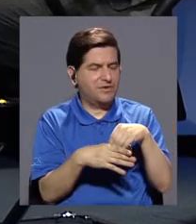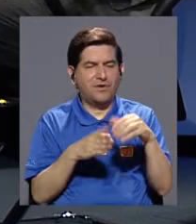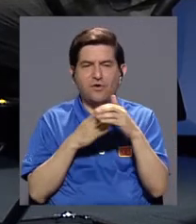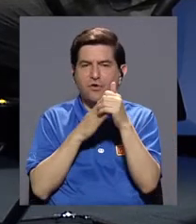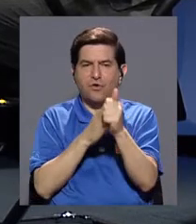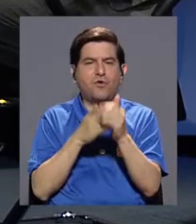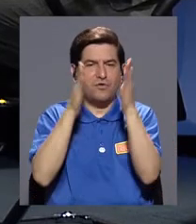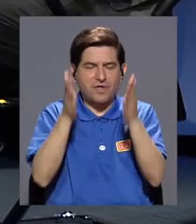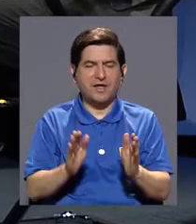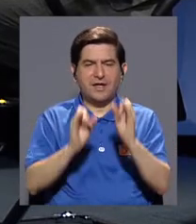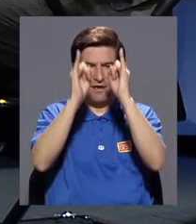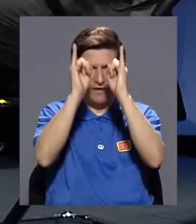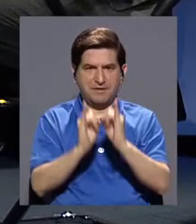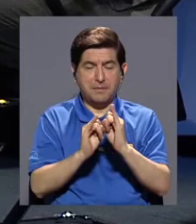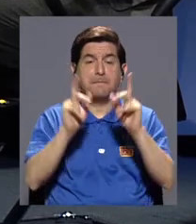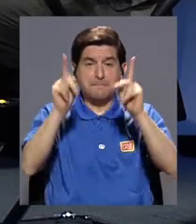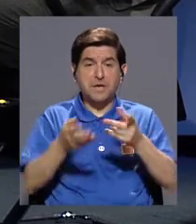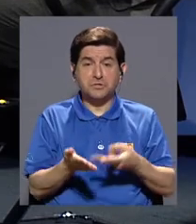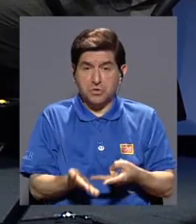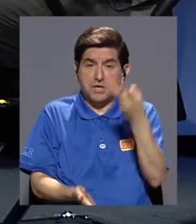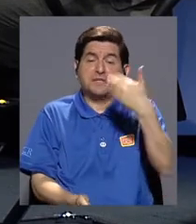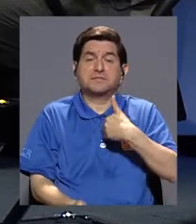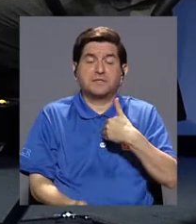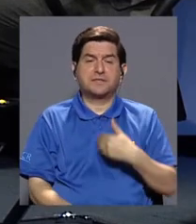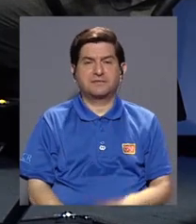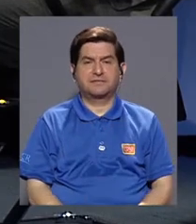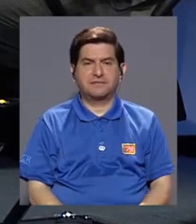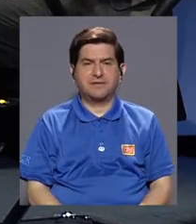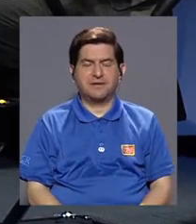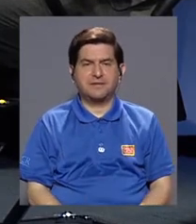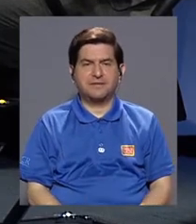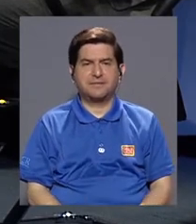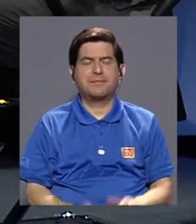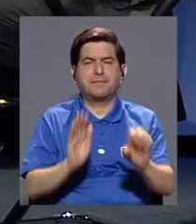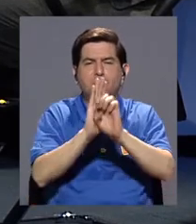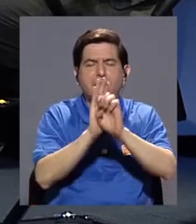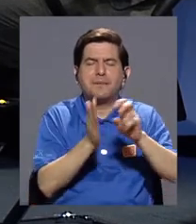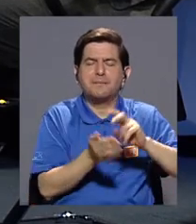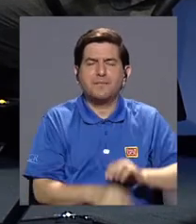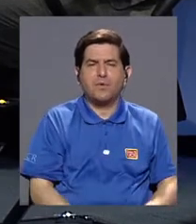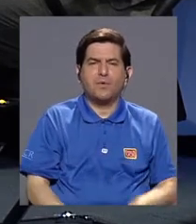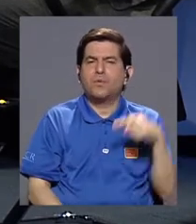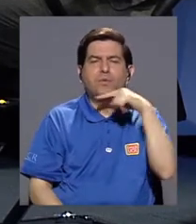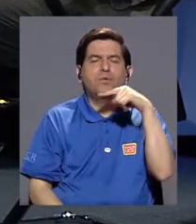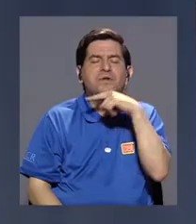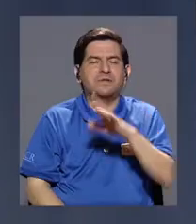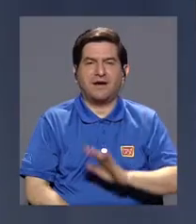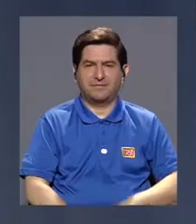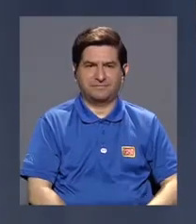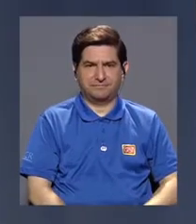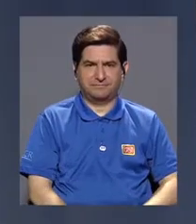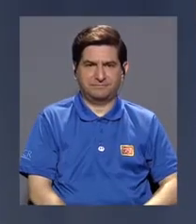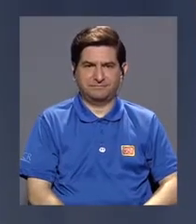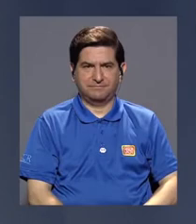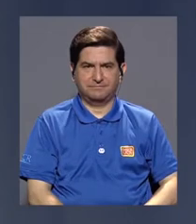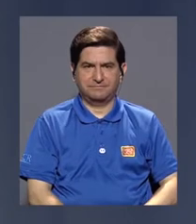de liderazgos individuales. Hay personas muy valiosas. Es que vea, sí, el PUSC, ¿verdad? Sí.